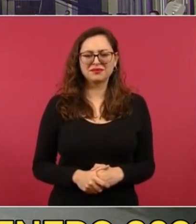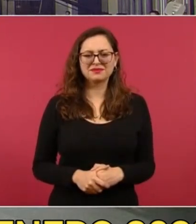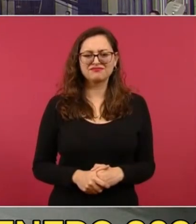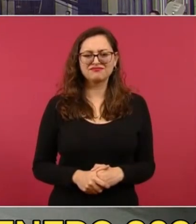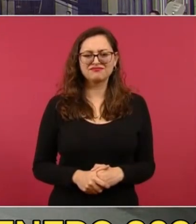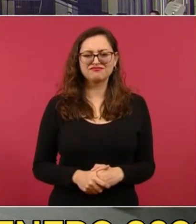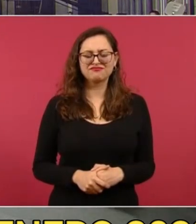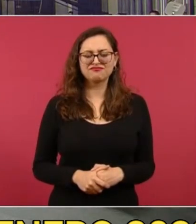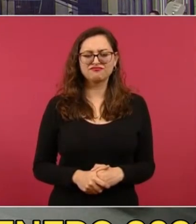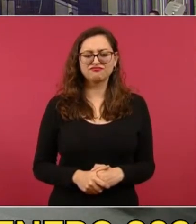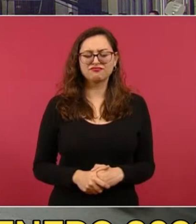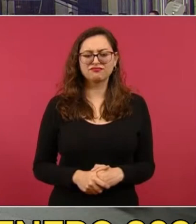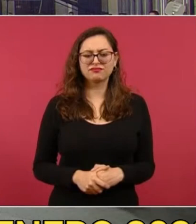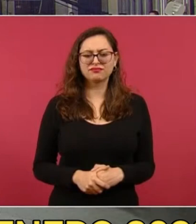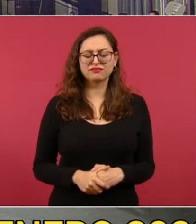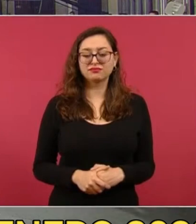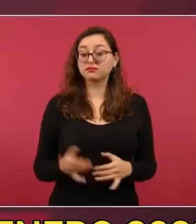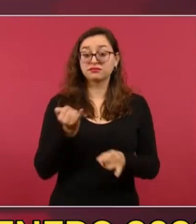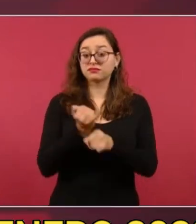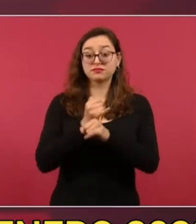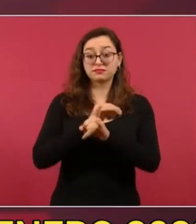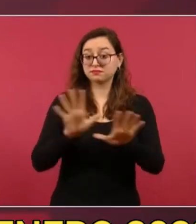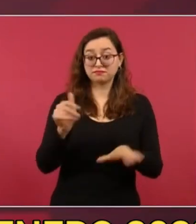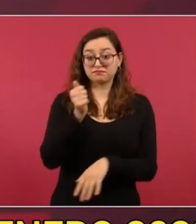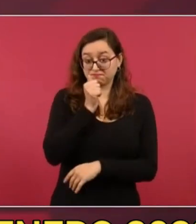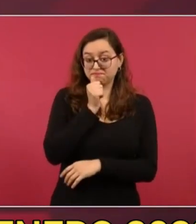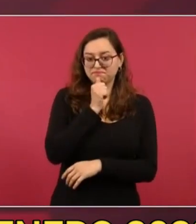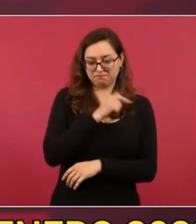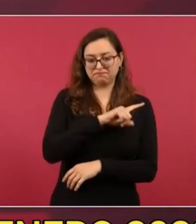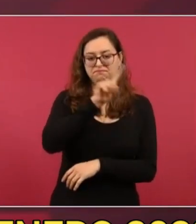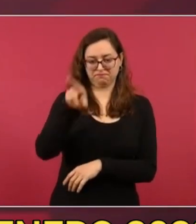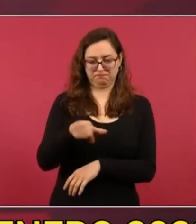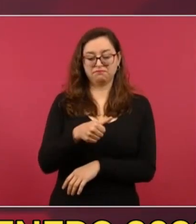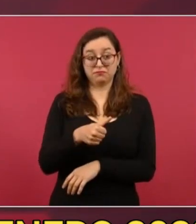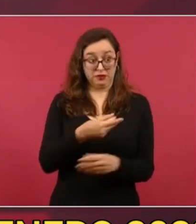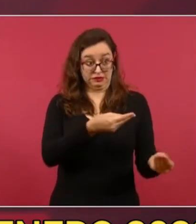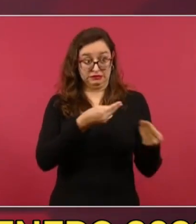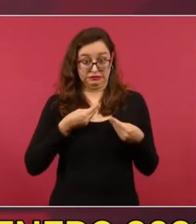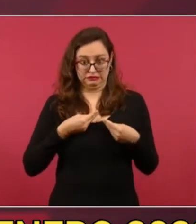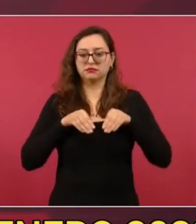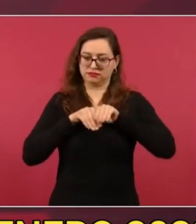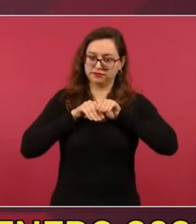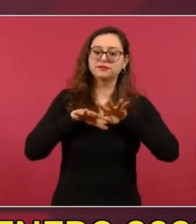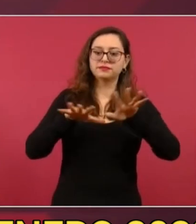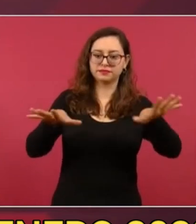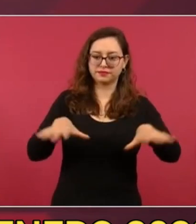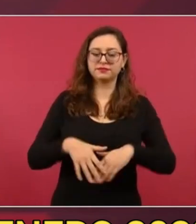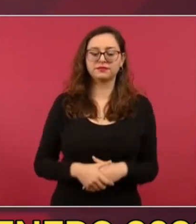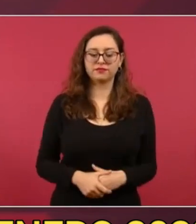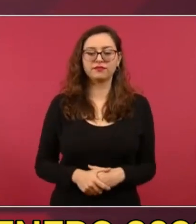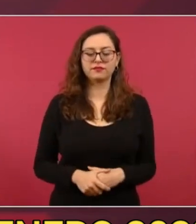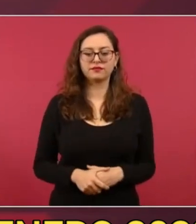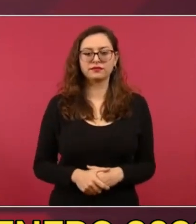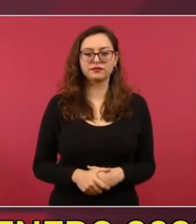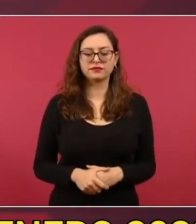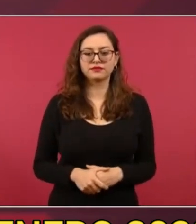No tenemos todavía información, pero tan luego se tenga, se les va a